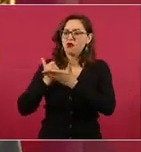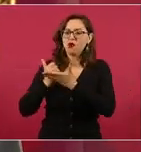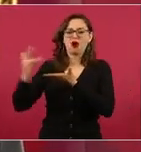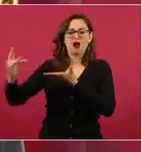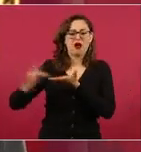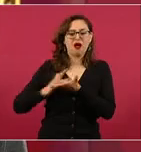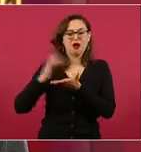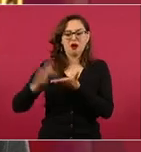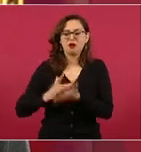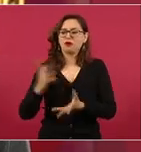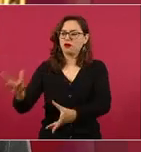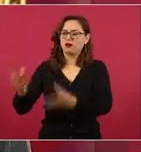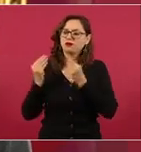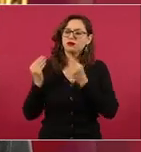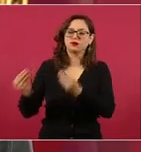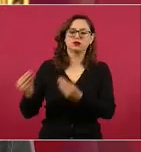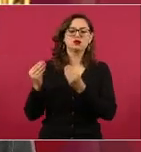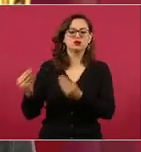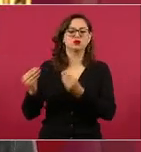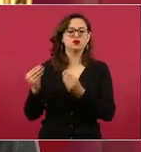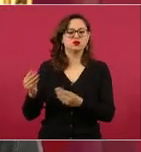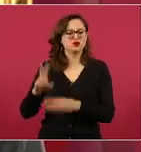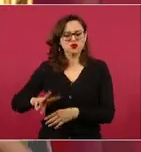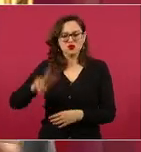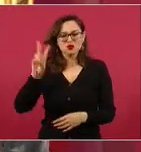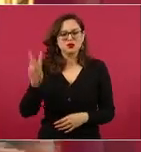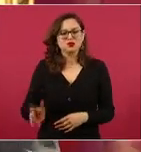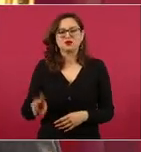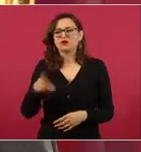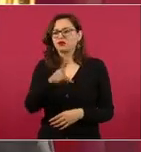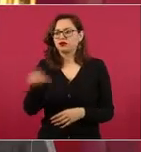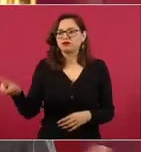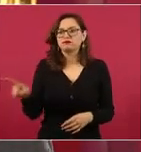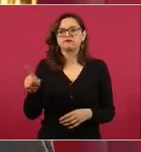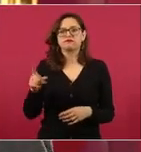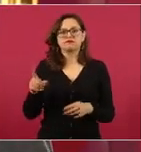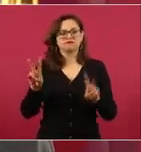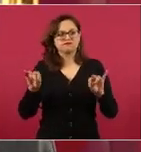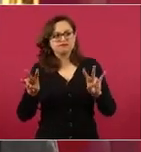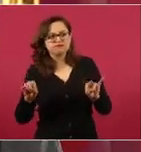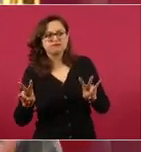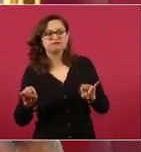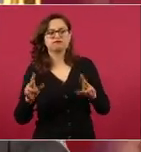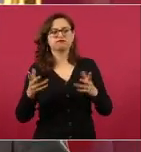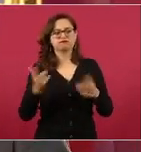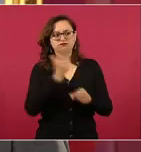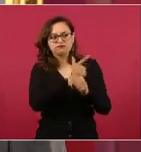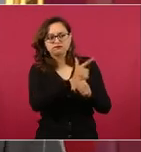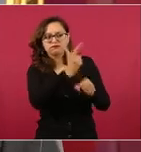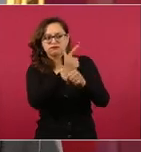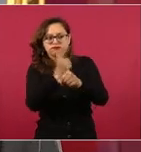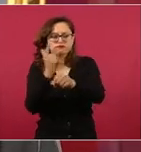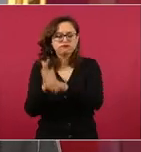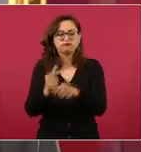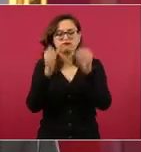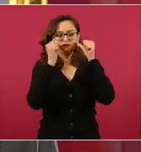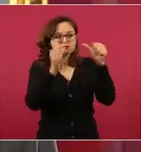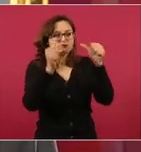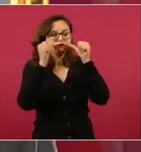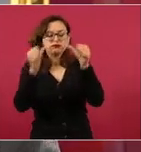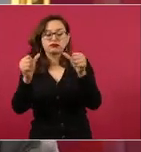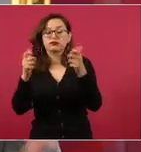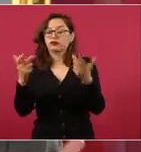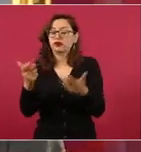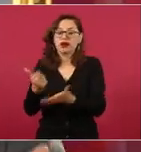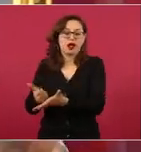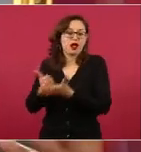muchísimo, mucho, mucho, estando pendiente, por ejemplo, de todo lo que se hace. A